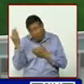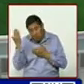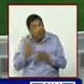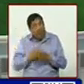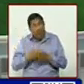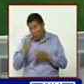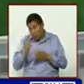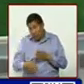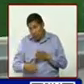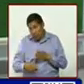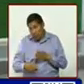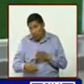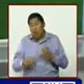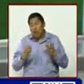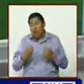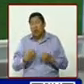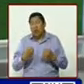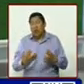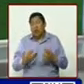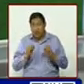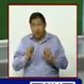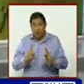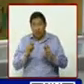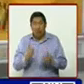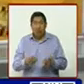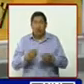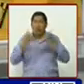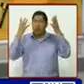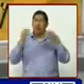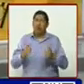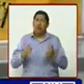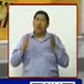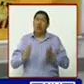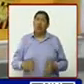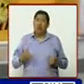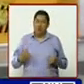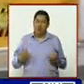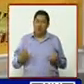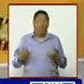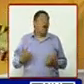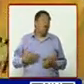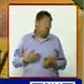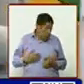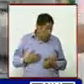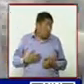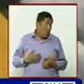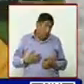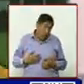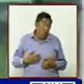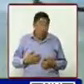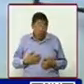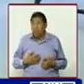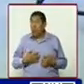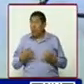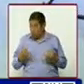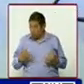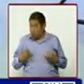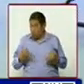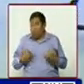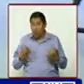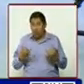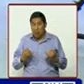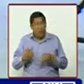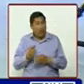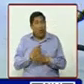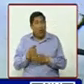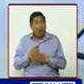los resultados están. Le dieron la posibilidad y la aprovechó. Deberían hacer lo mismo con muchos jugadores juveniles. Sin lugar a dudas, me parece que sí. Y además que hay que dar oportunidad a